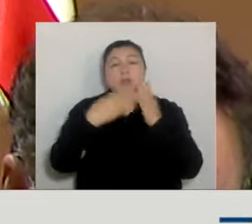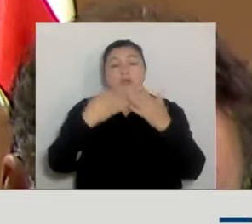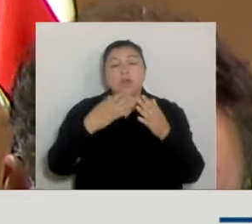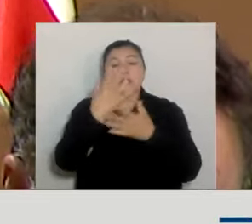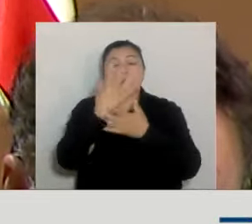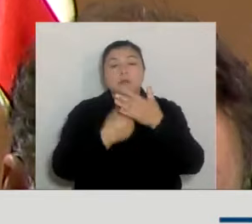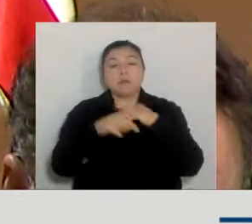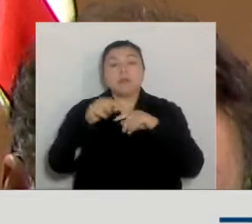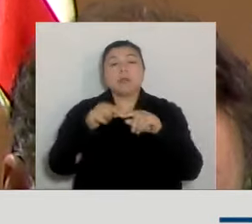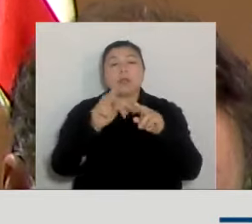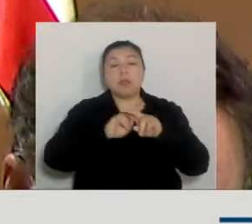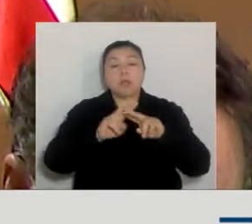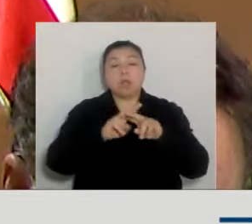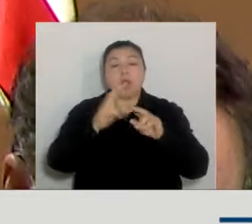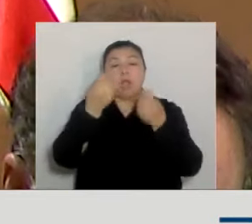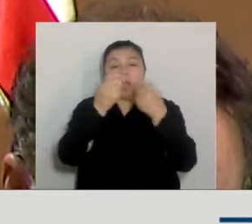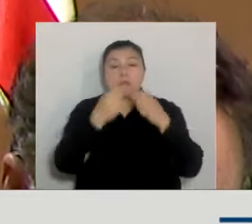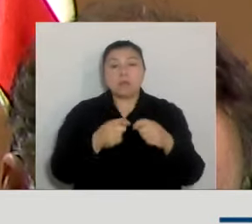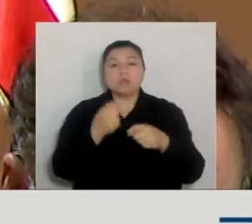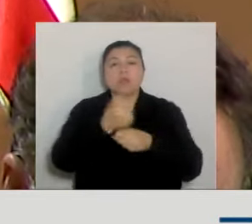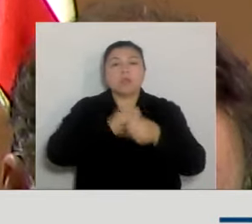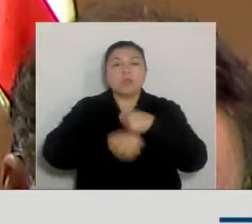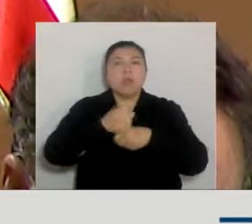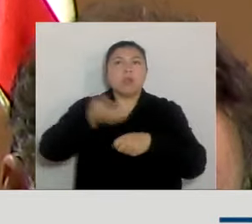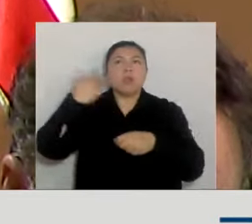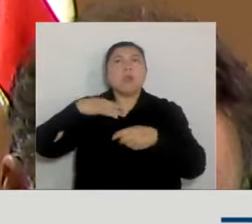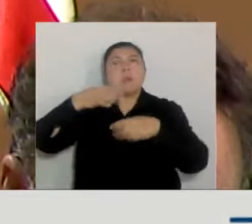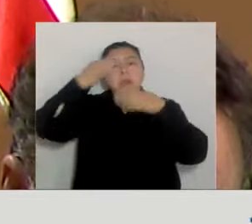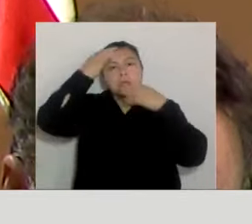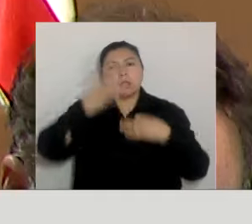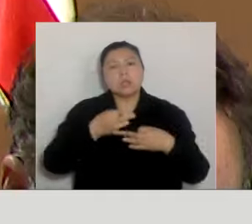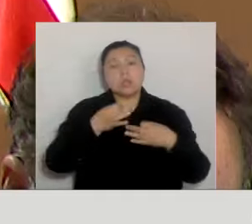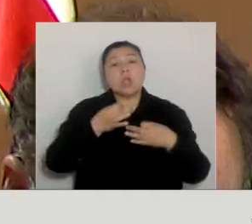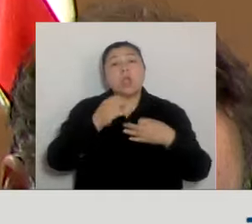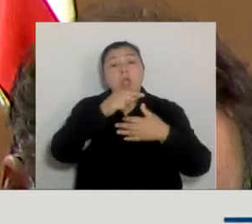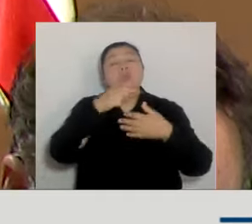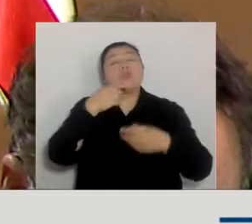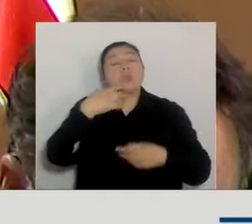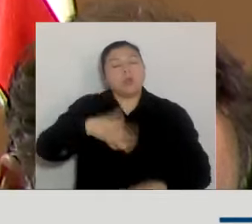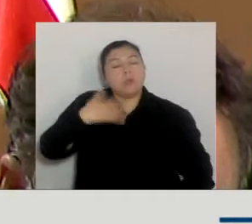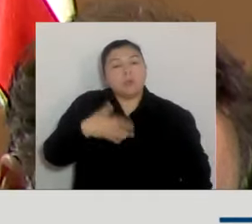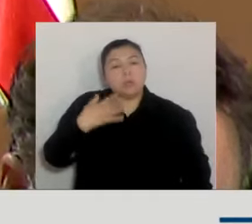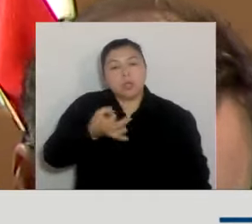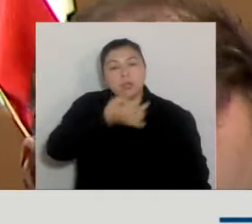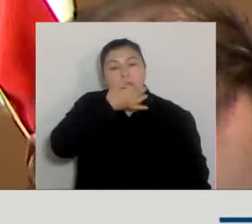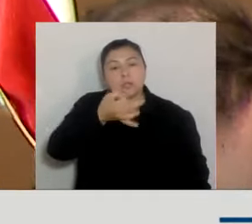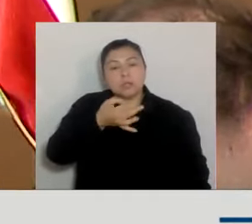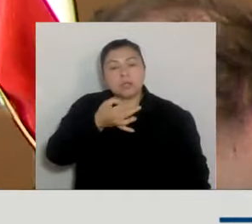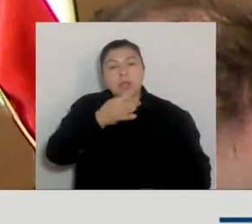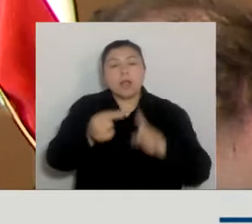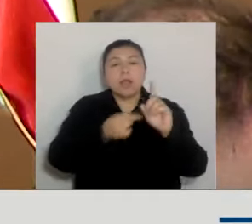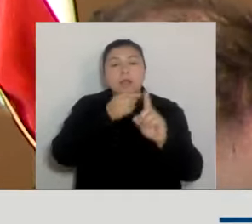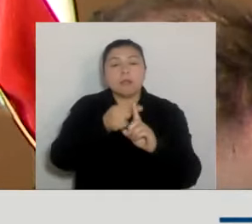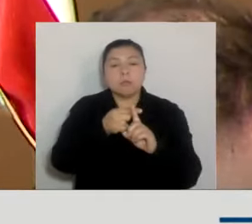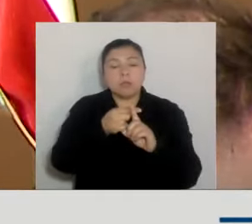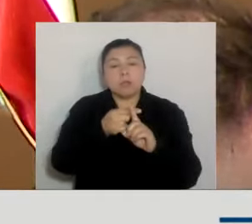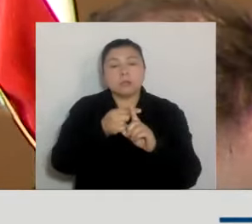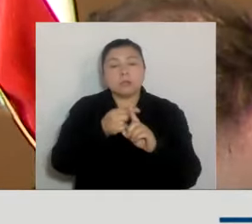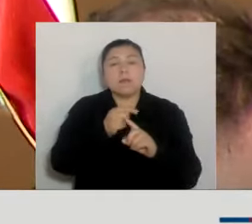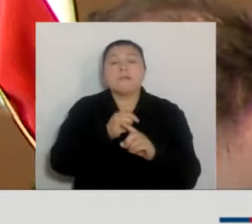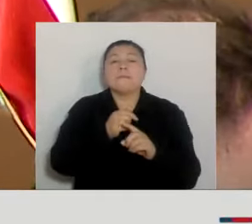entregan evaluaciones de años anteriores para poder tomar decisiones y una cosa muy importante es que además todas